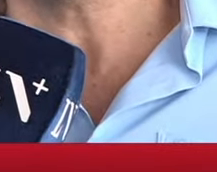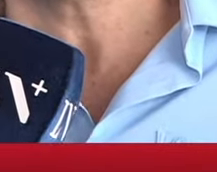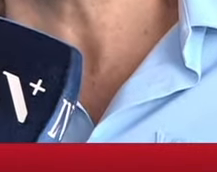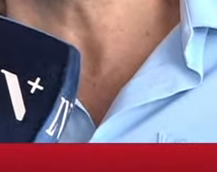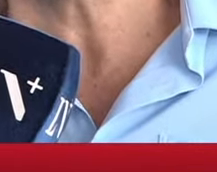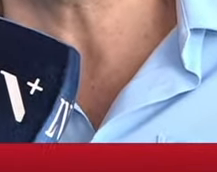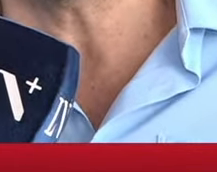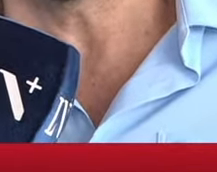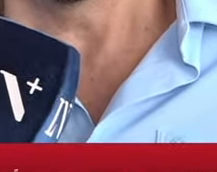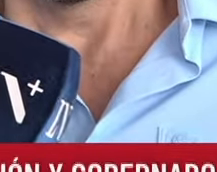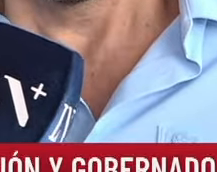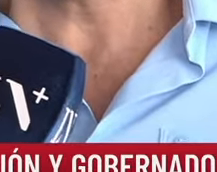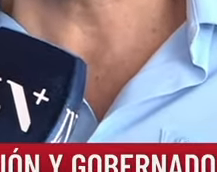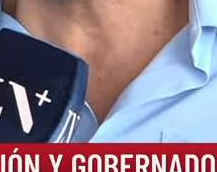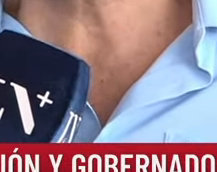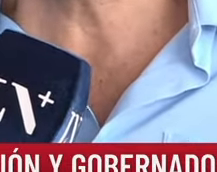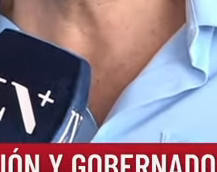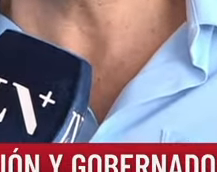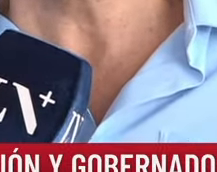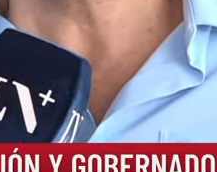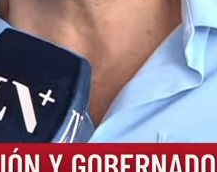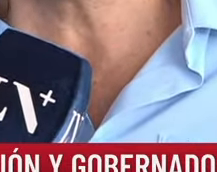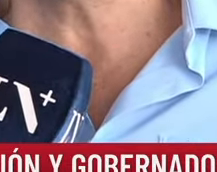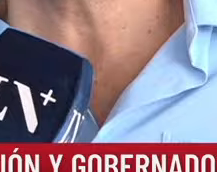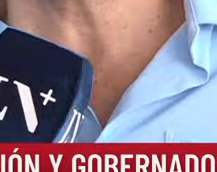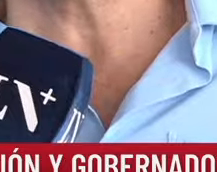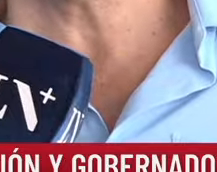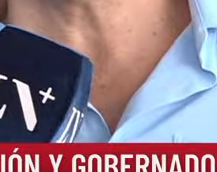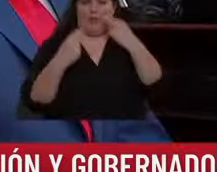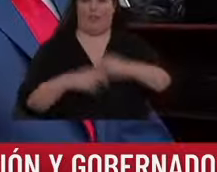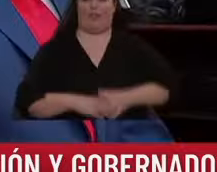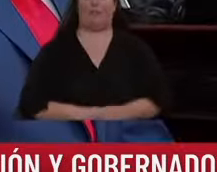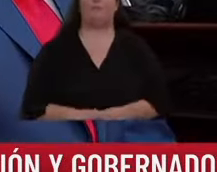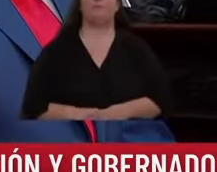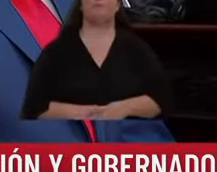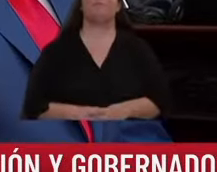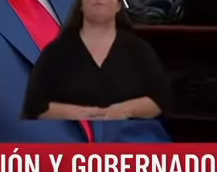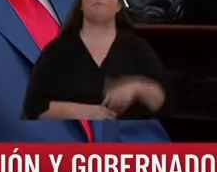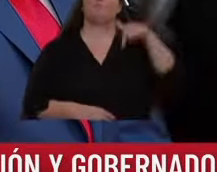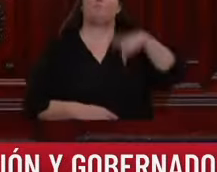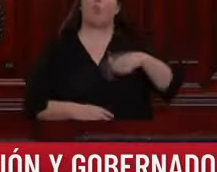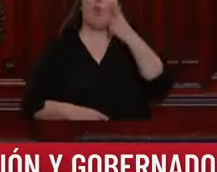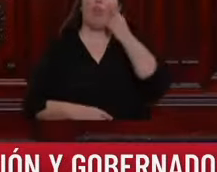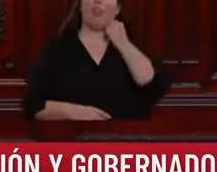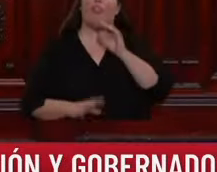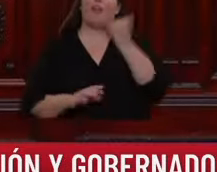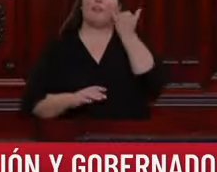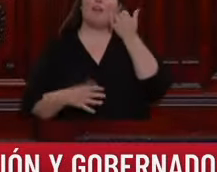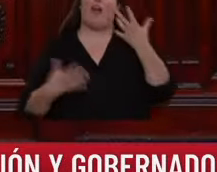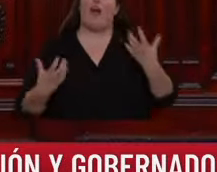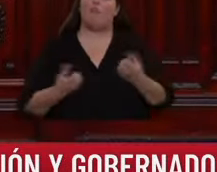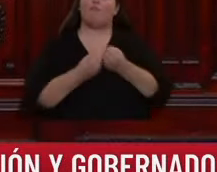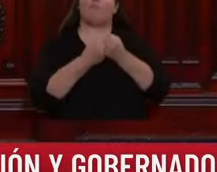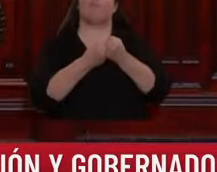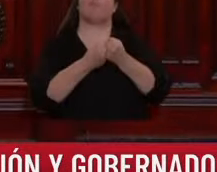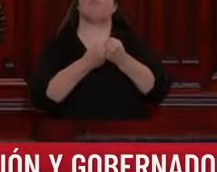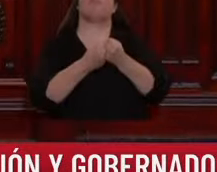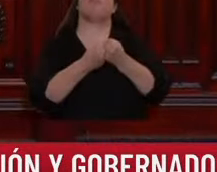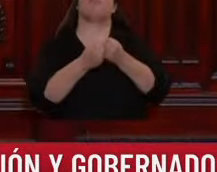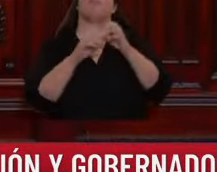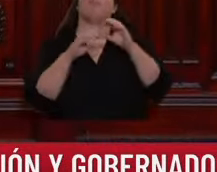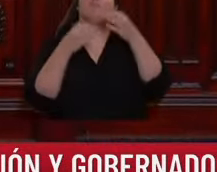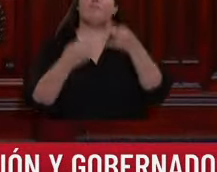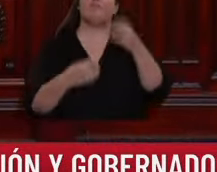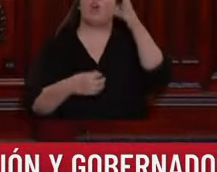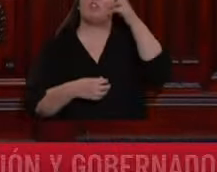pero los medios empezaron a sentir el impacto de este ajuste con el aumento de tarifas, con la quita de subsidios,